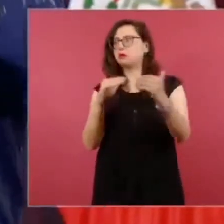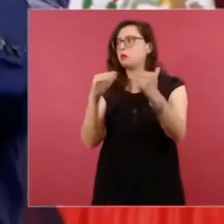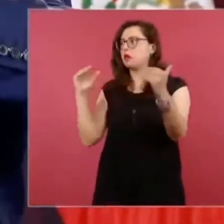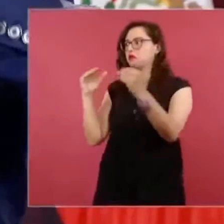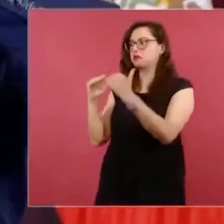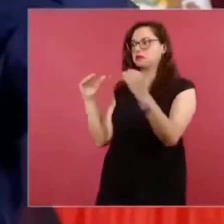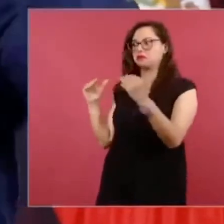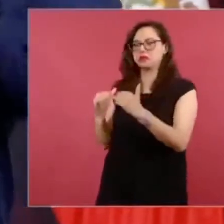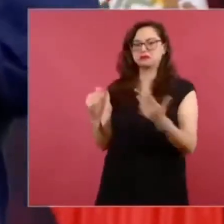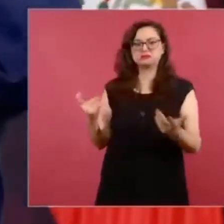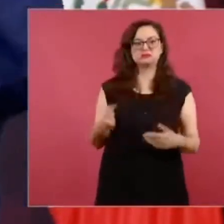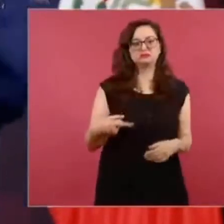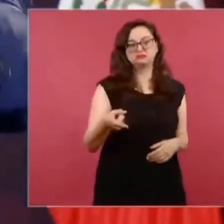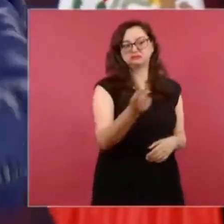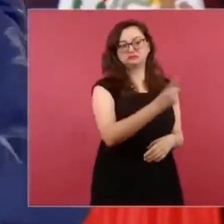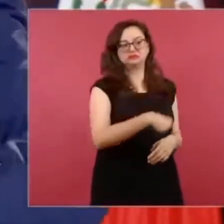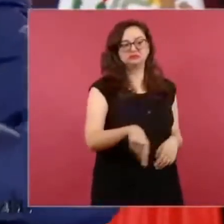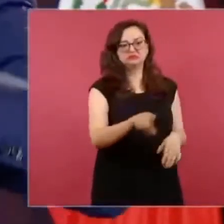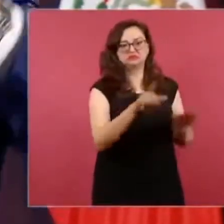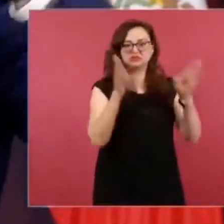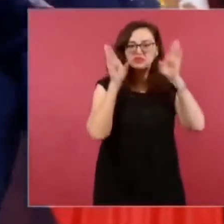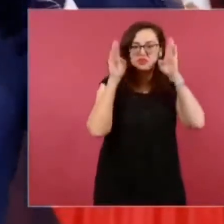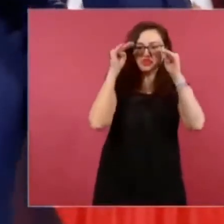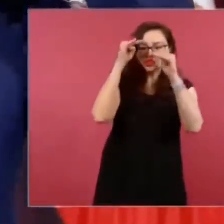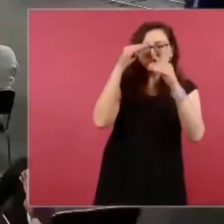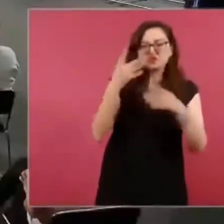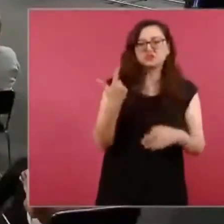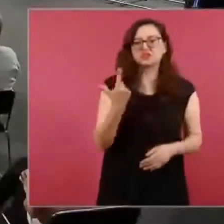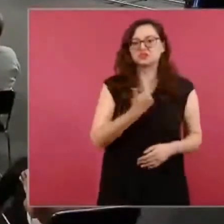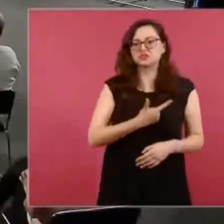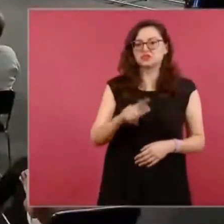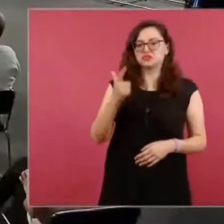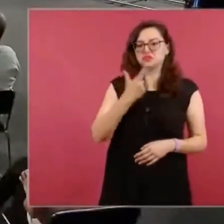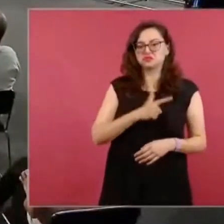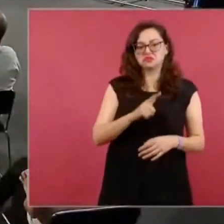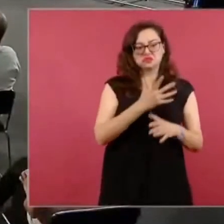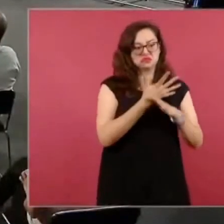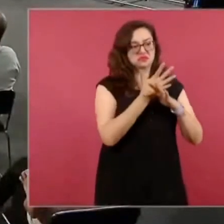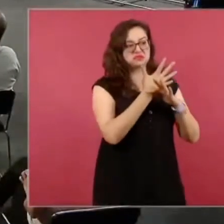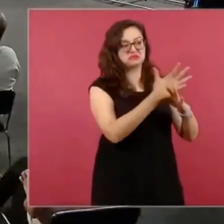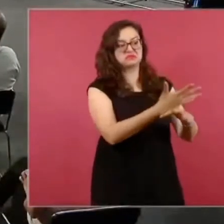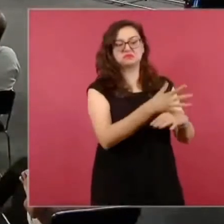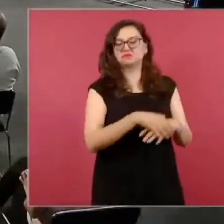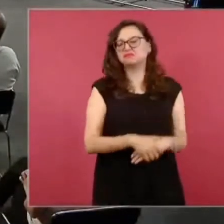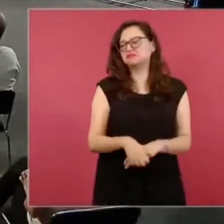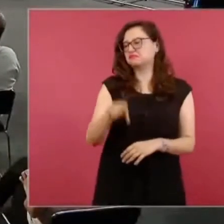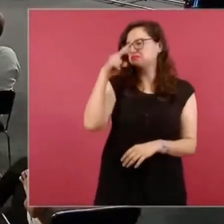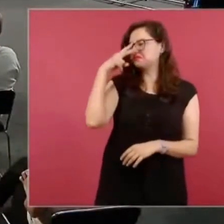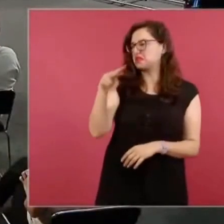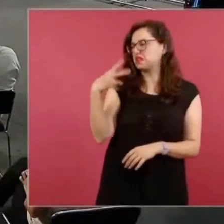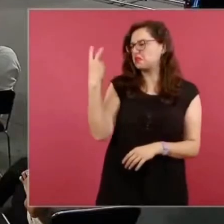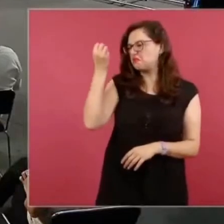decían, ¿no?, que el mexicano era flojo, ¿sí?, que no trabajaban.